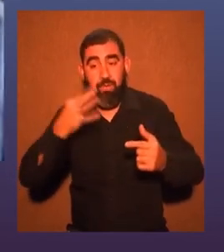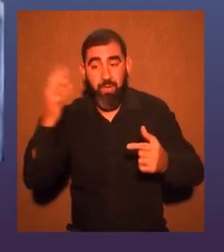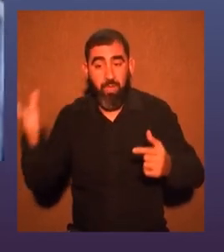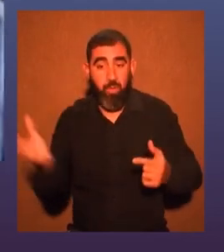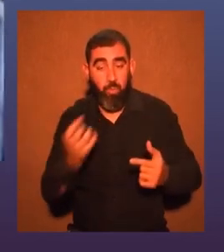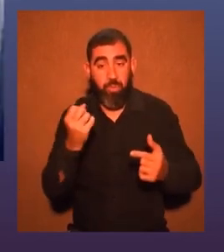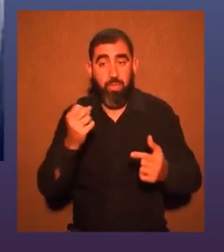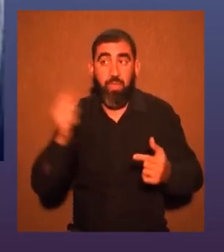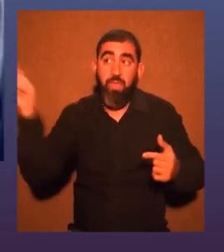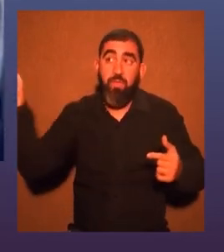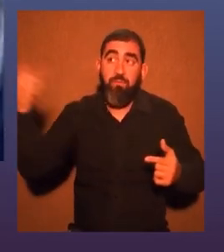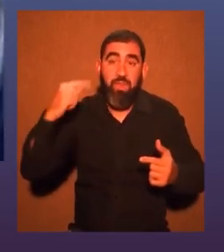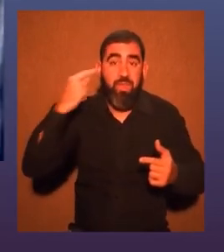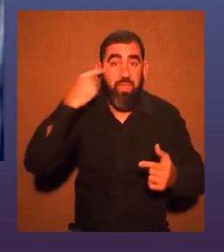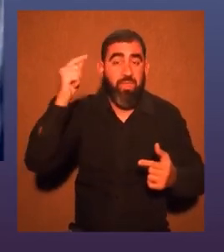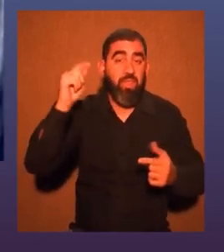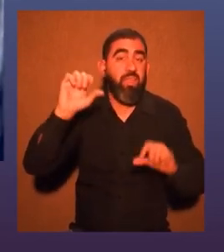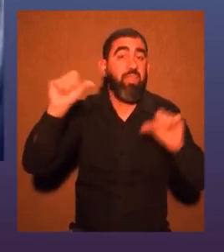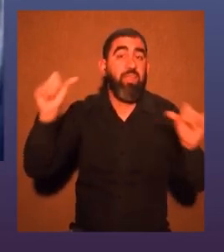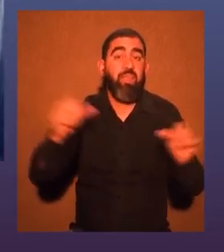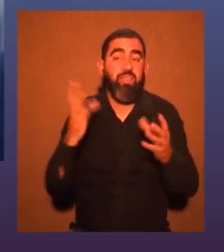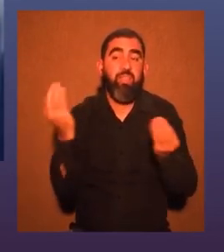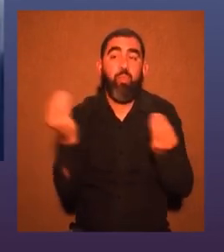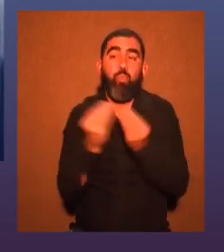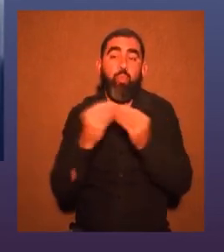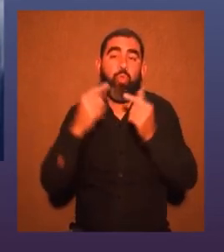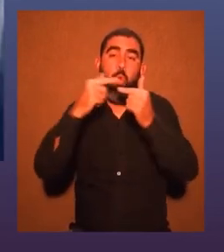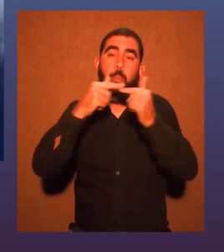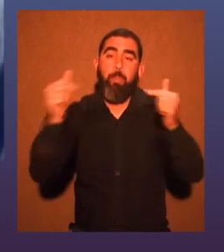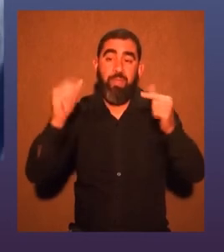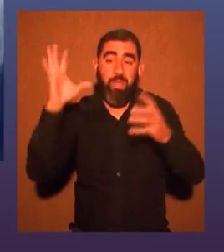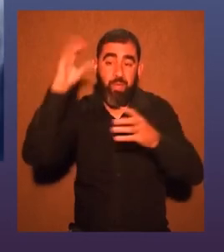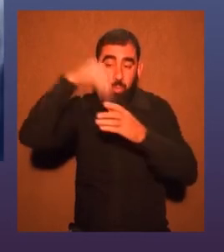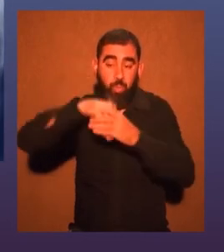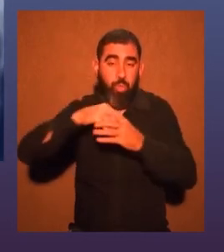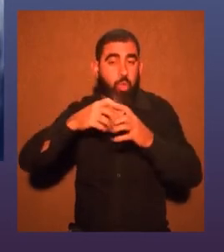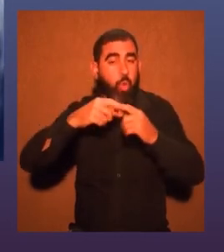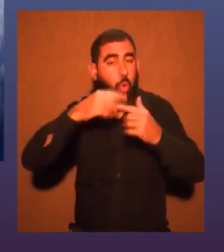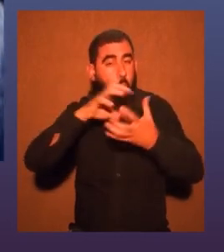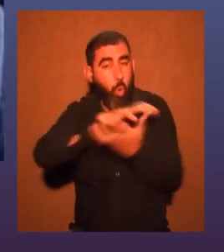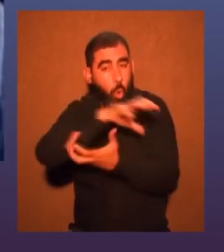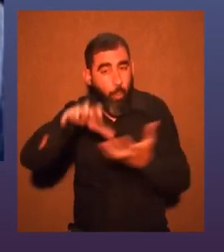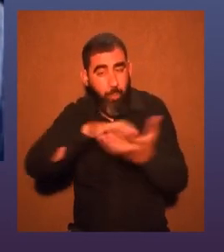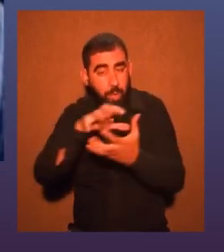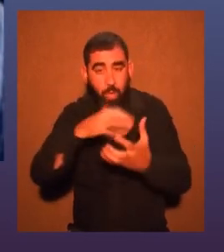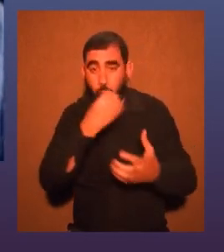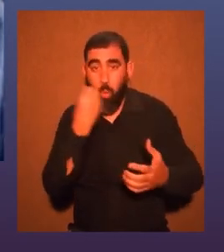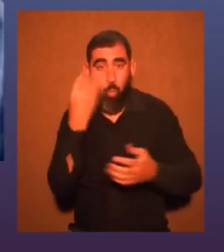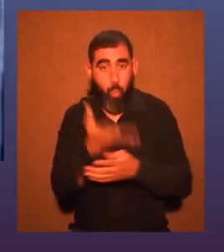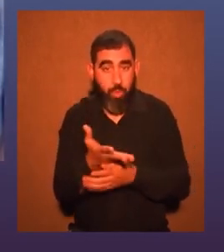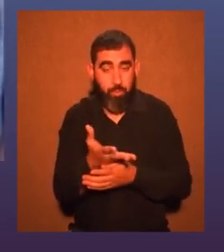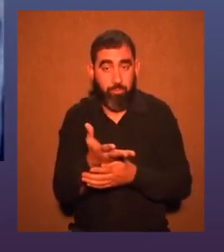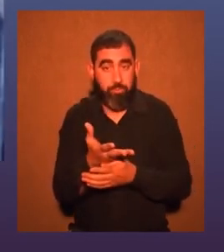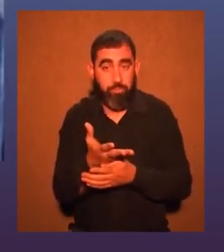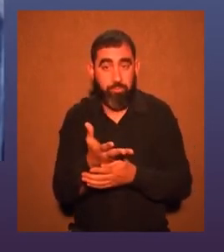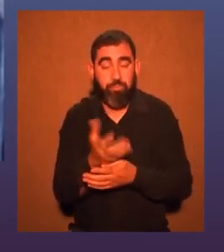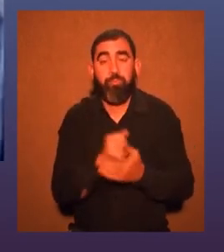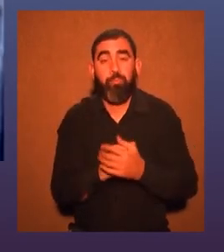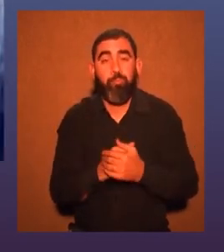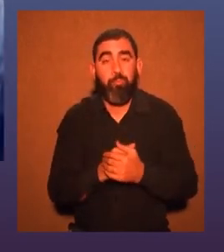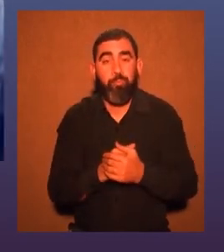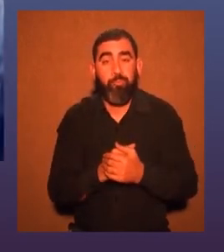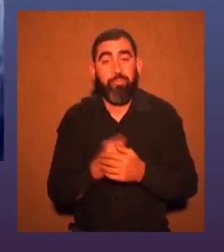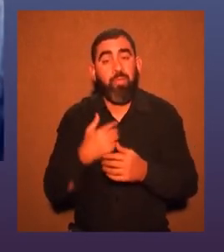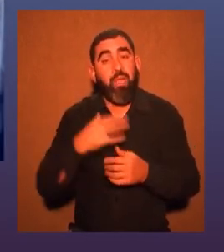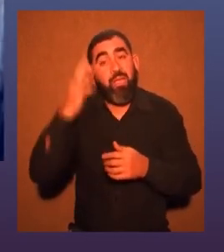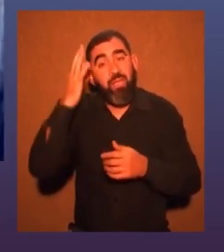La inspiración no es más que llenarse de materiales cada vez más complejos, cada vez más generosos, cada vez más nutritivos.